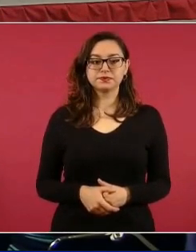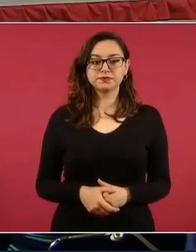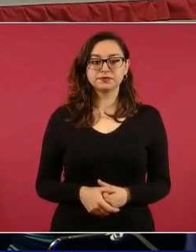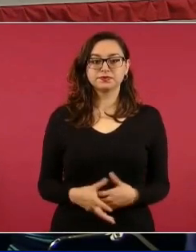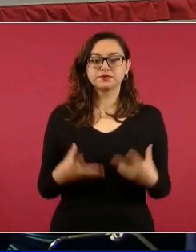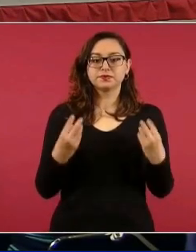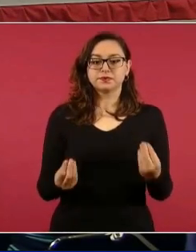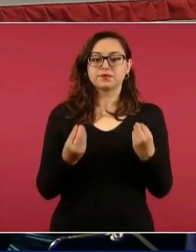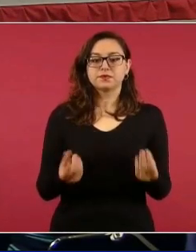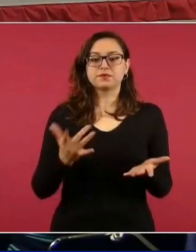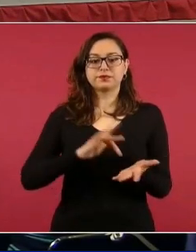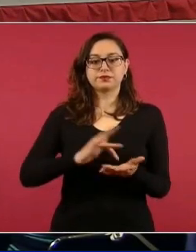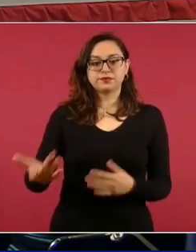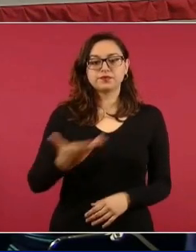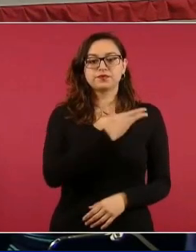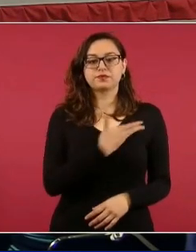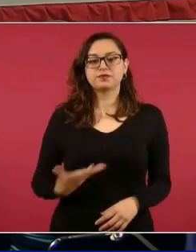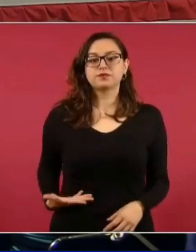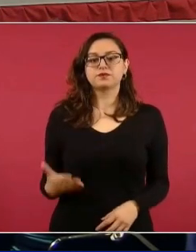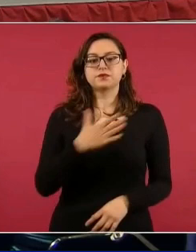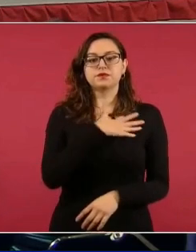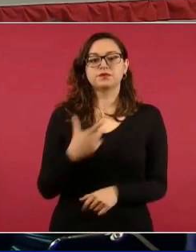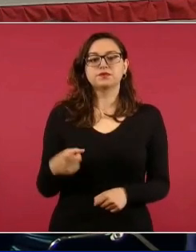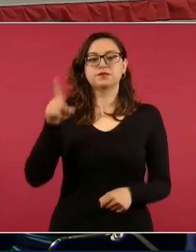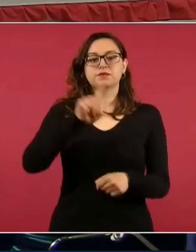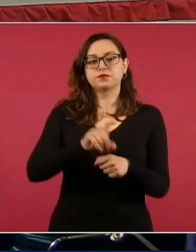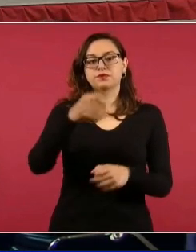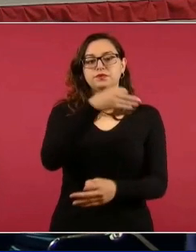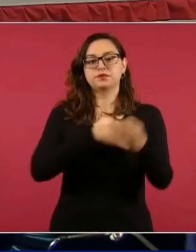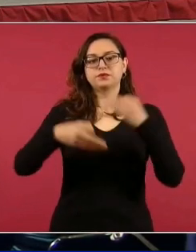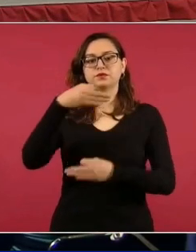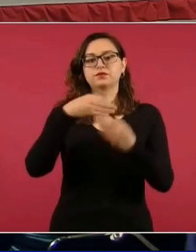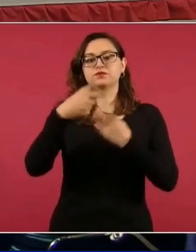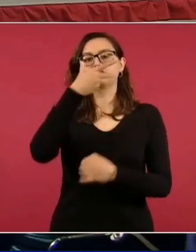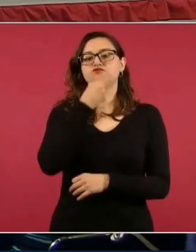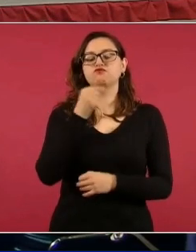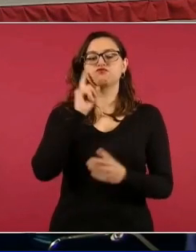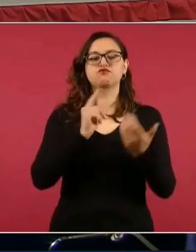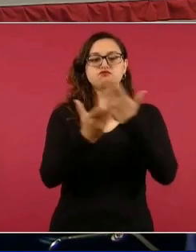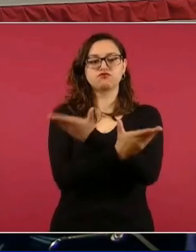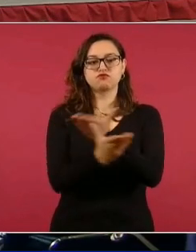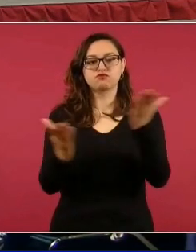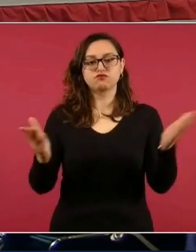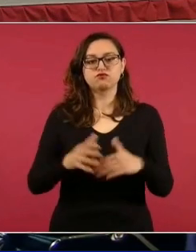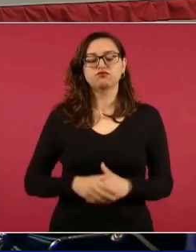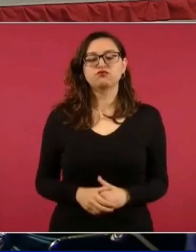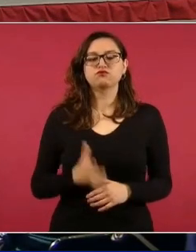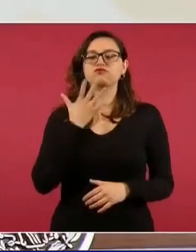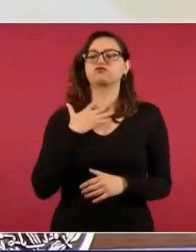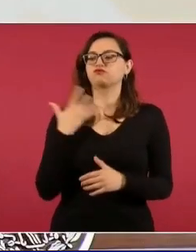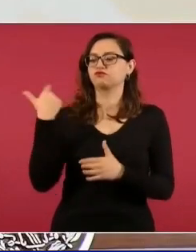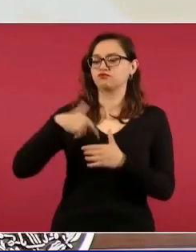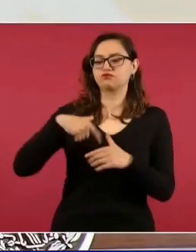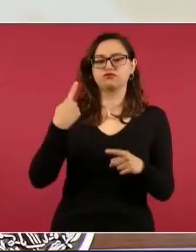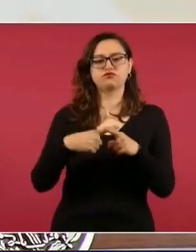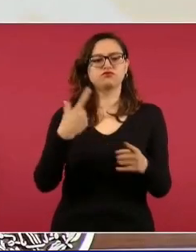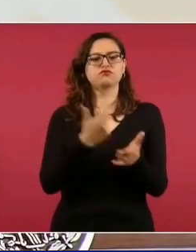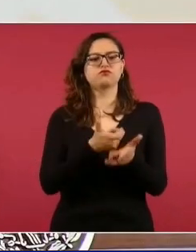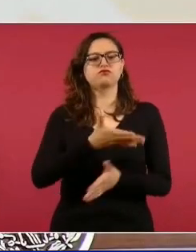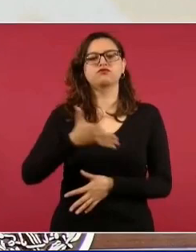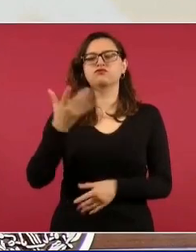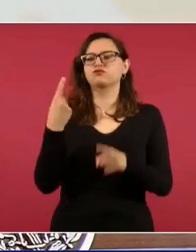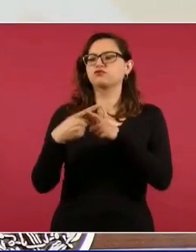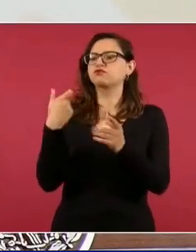Muchas gracias, señor presidente. Muy buenos días. Buenos días a todas y a todos ustedes. ¿Quién es quién en el precio de los combustibles?